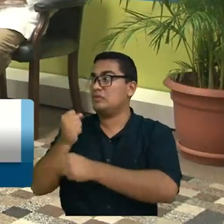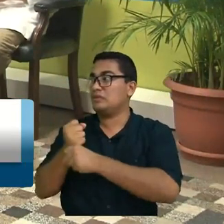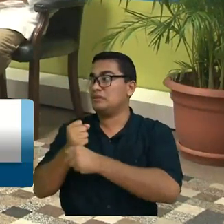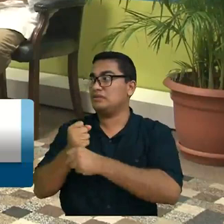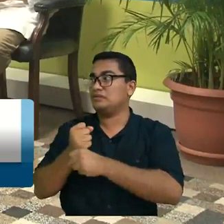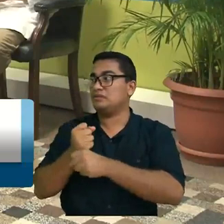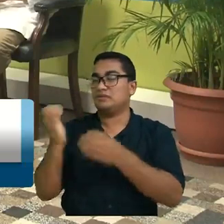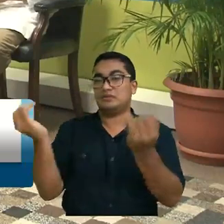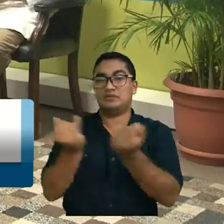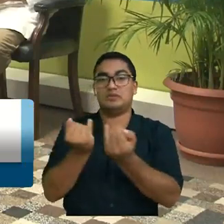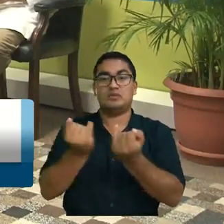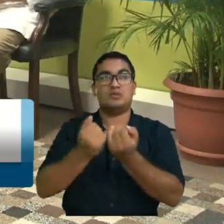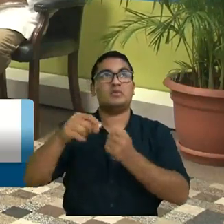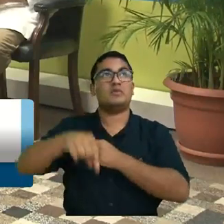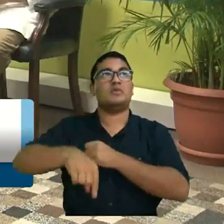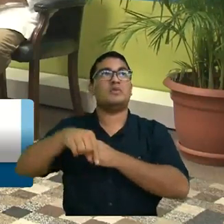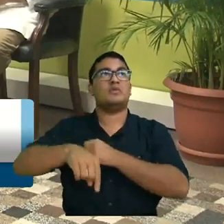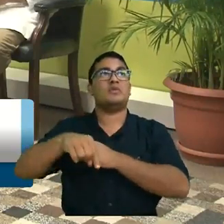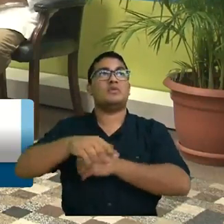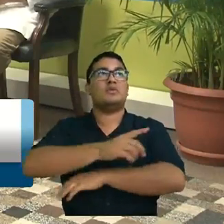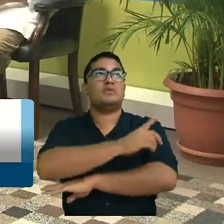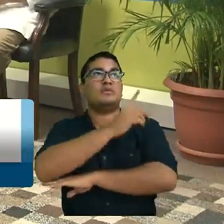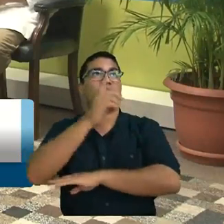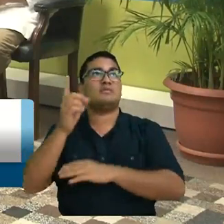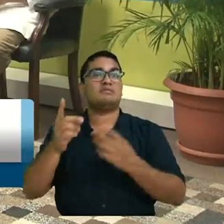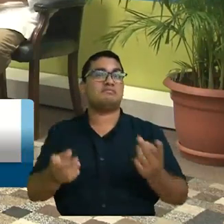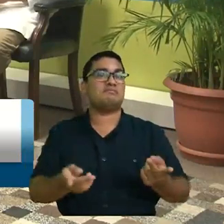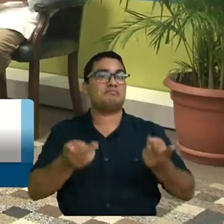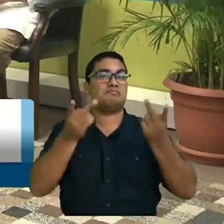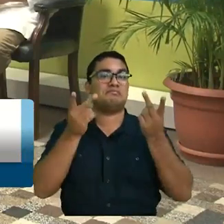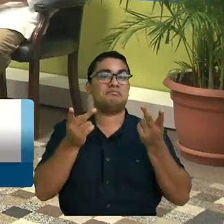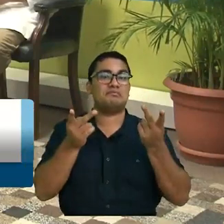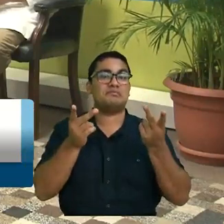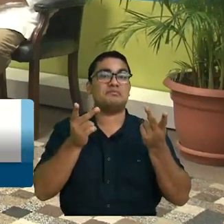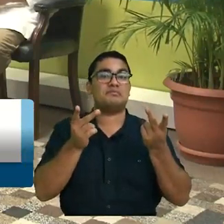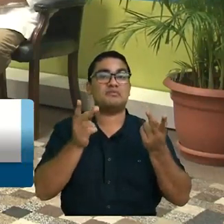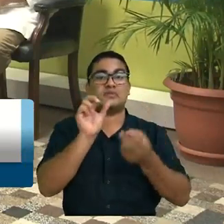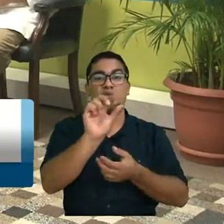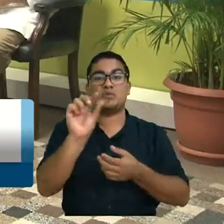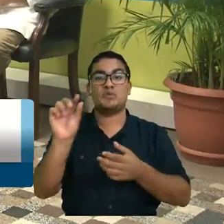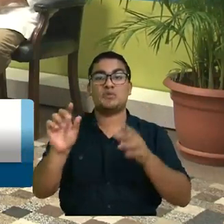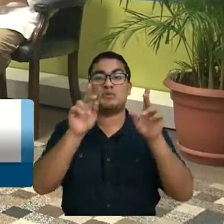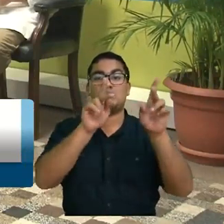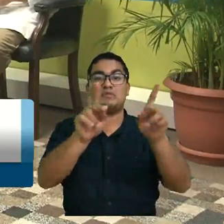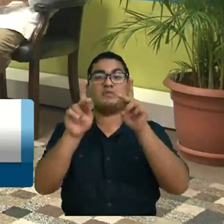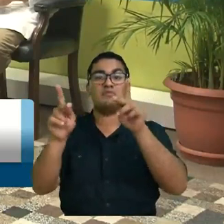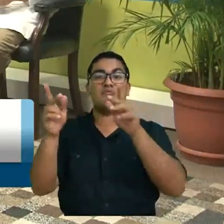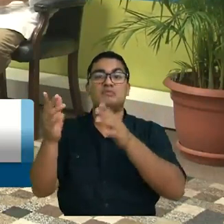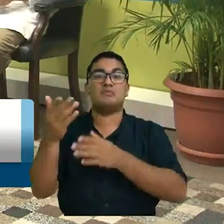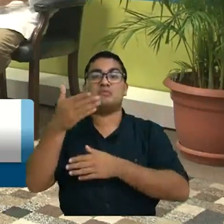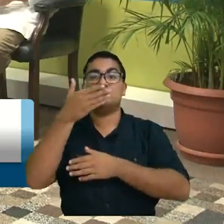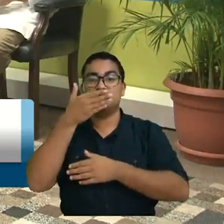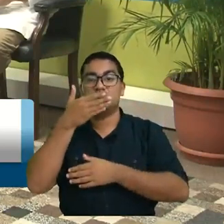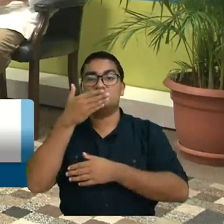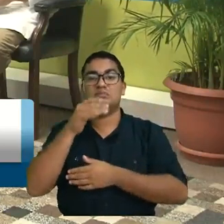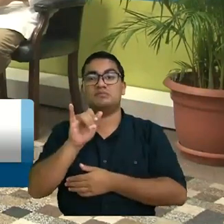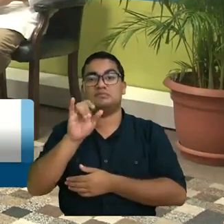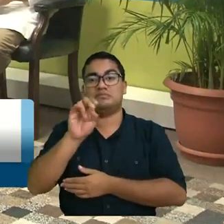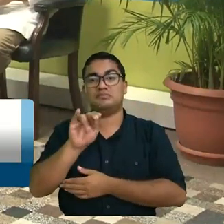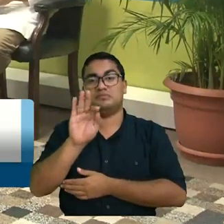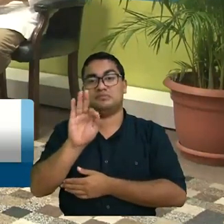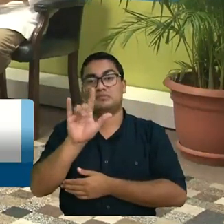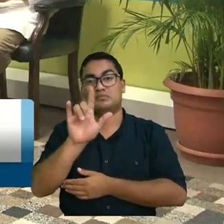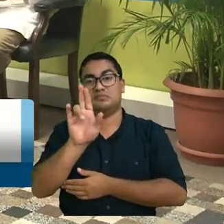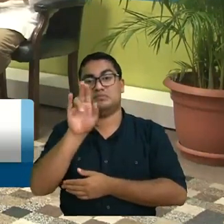estamos viviendo ahorita, quizás en una menor escala, pero los datos de las personas muertas por este virus eran